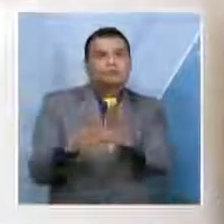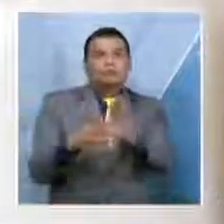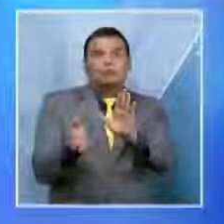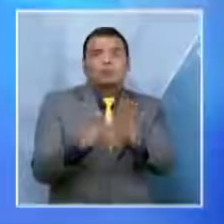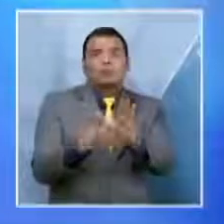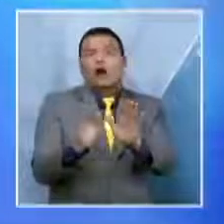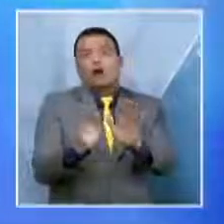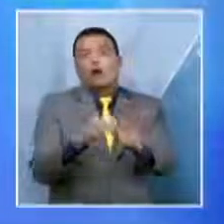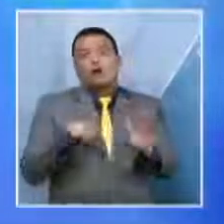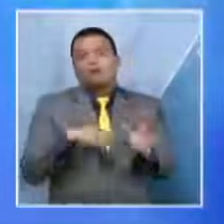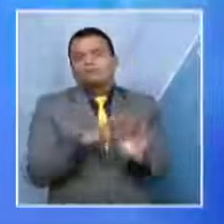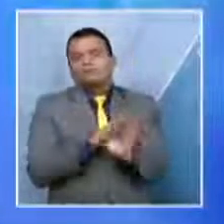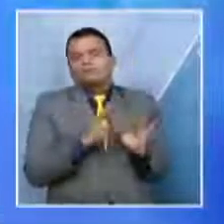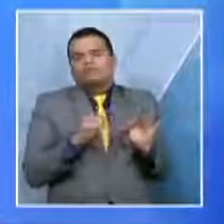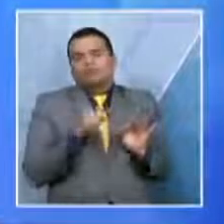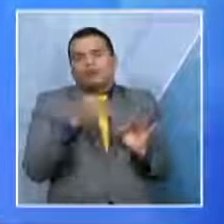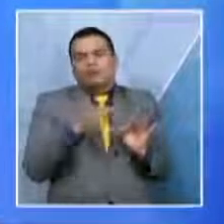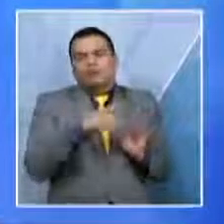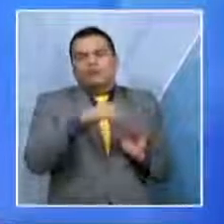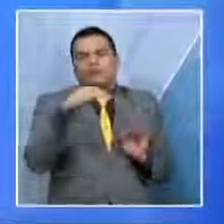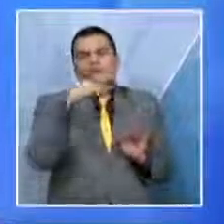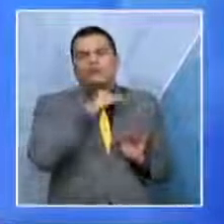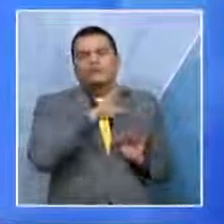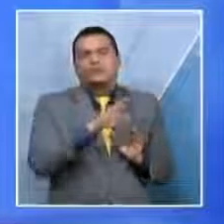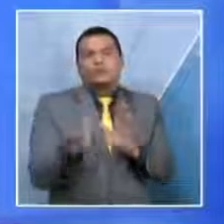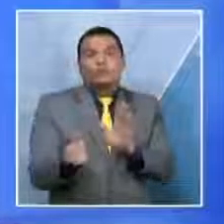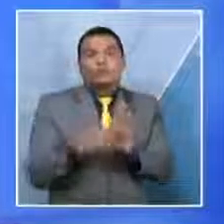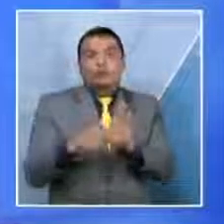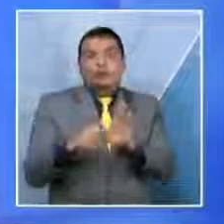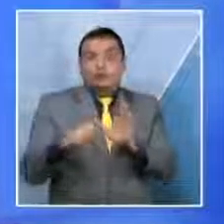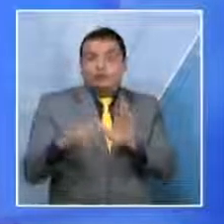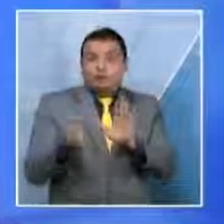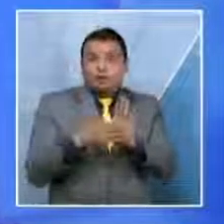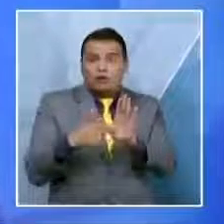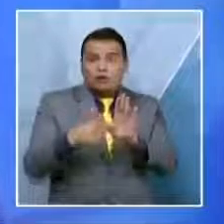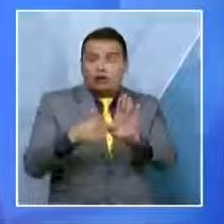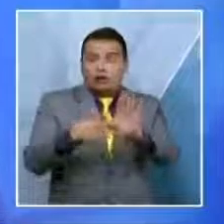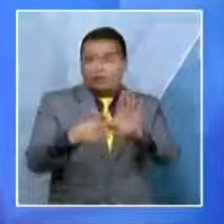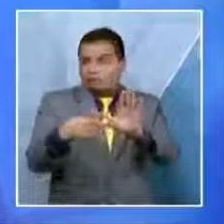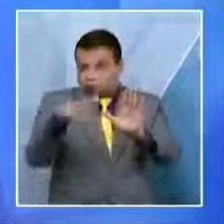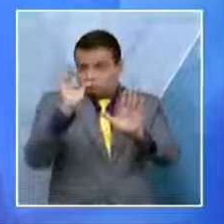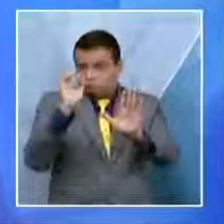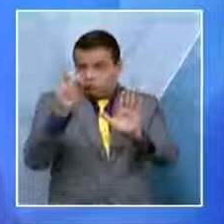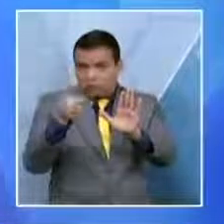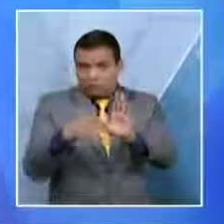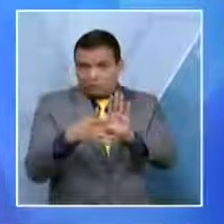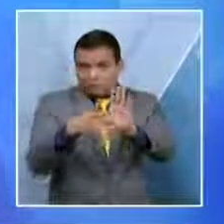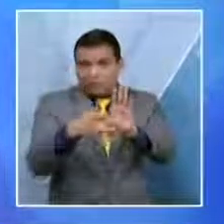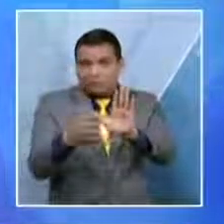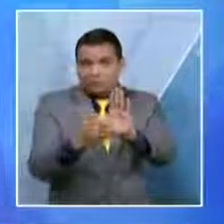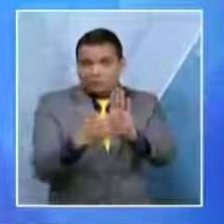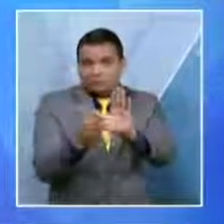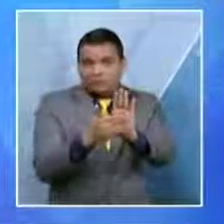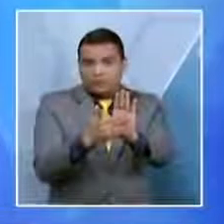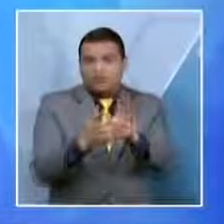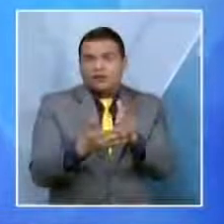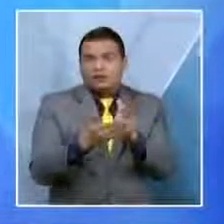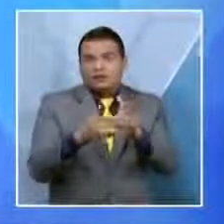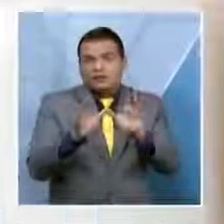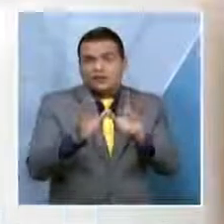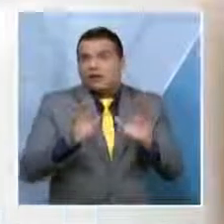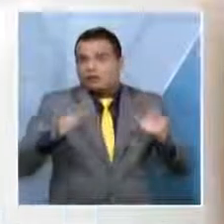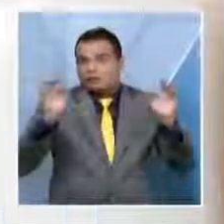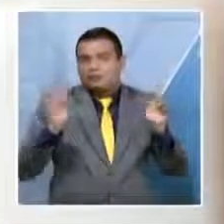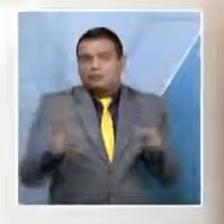vendedores de estupefacientes. Si hay alguna prueba de ello, entonces que se entreguen a las autoridades correspondientes, que se entregue a la